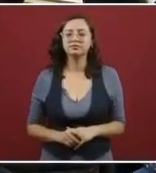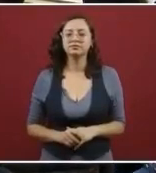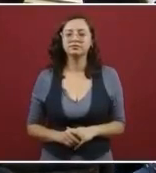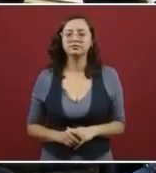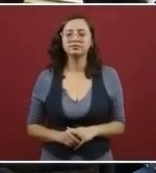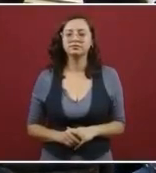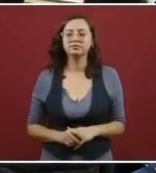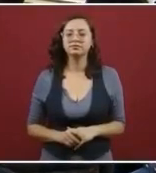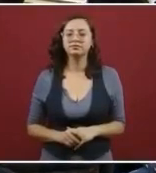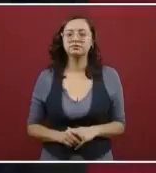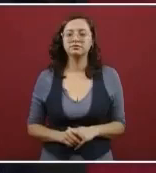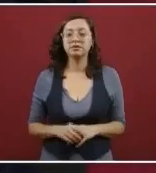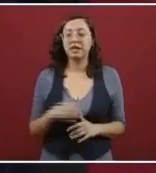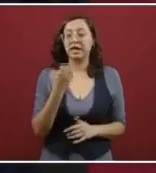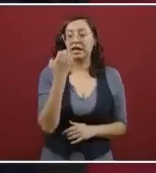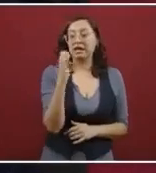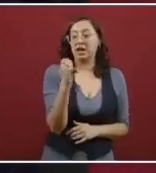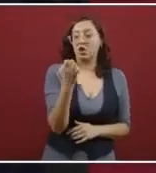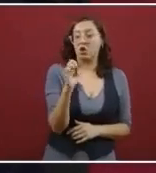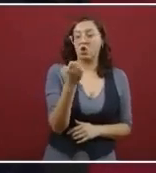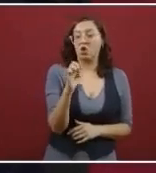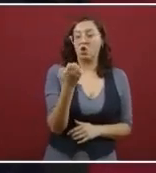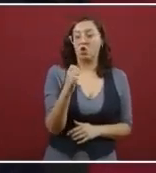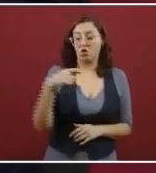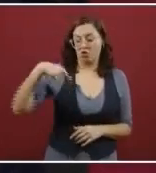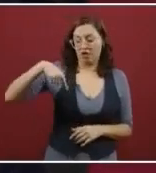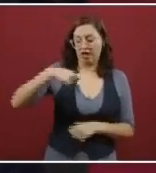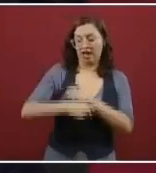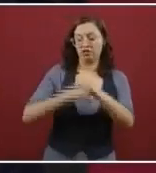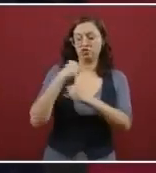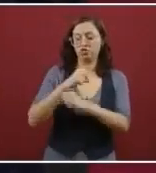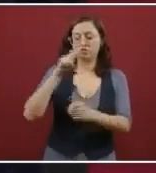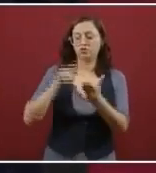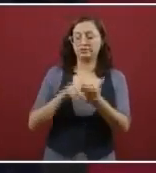Así recibimos, este es enero de este año,